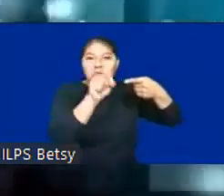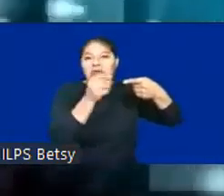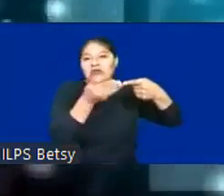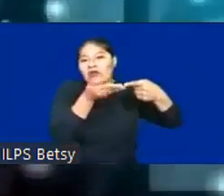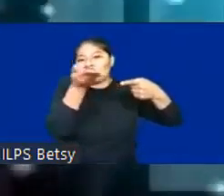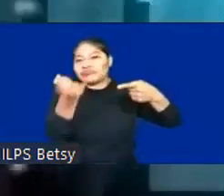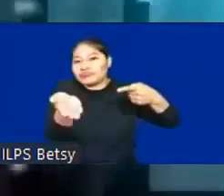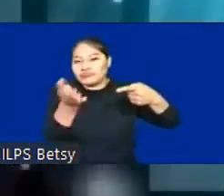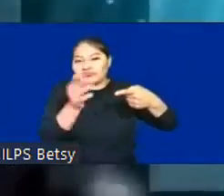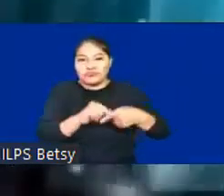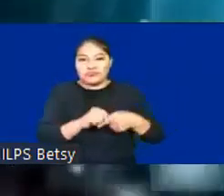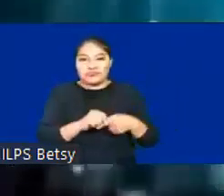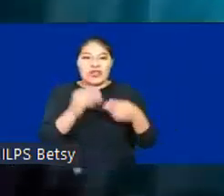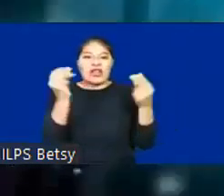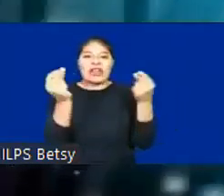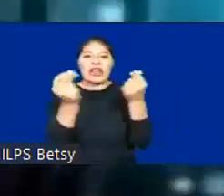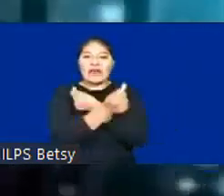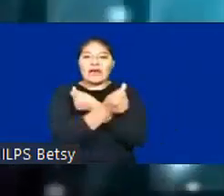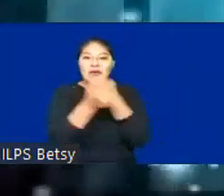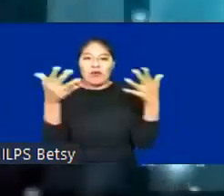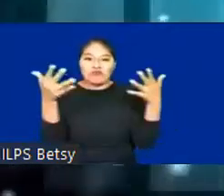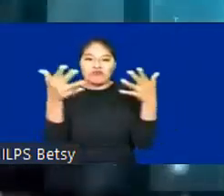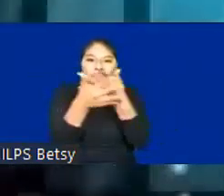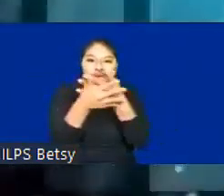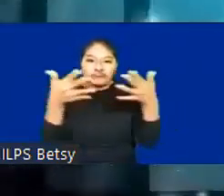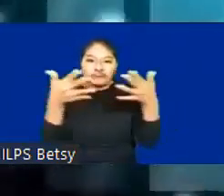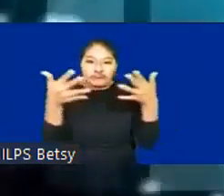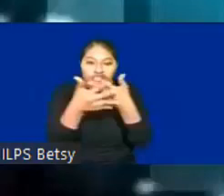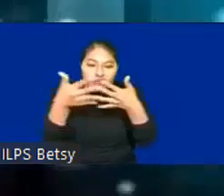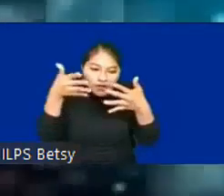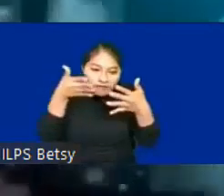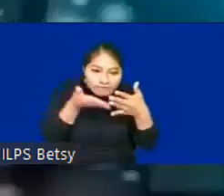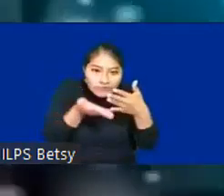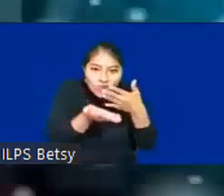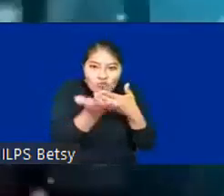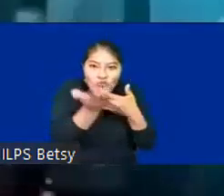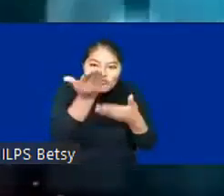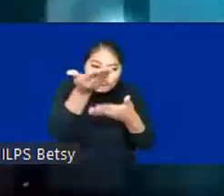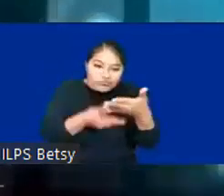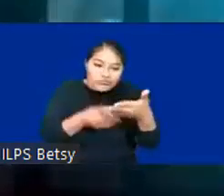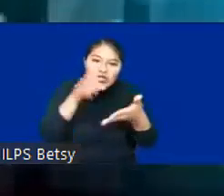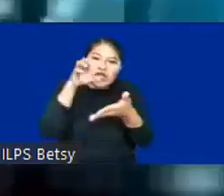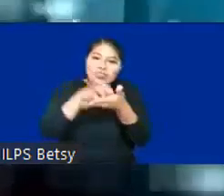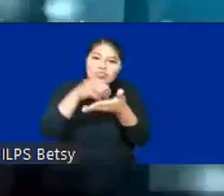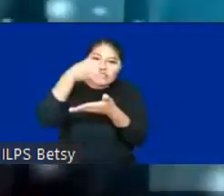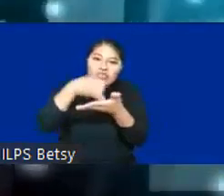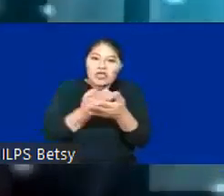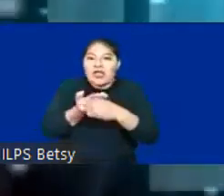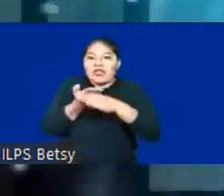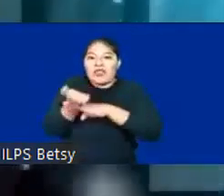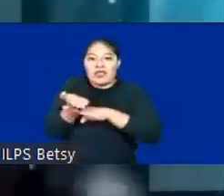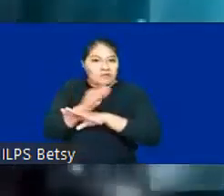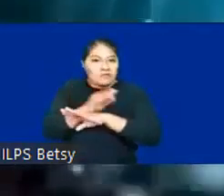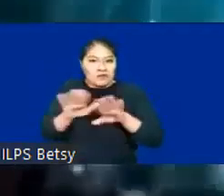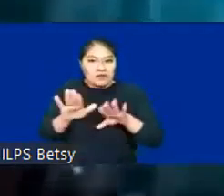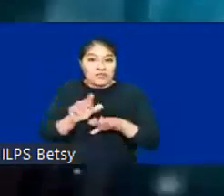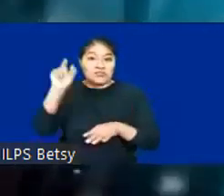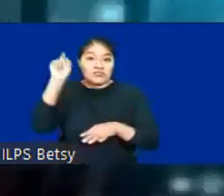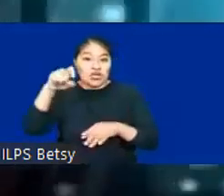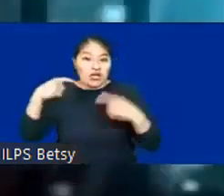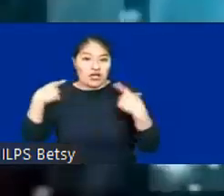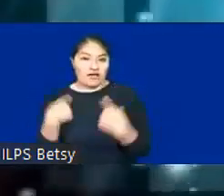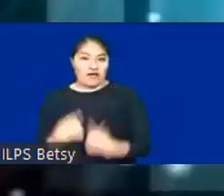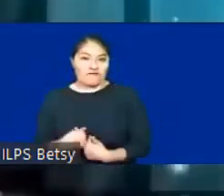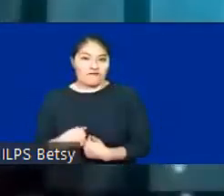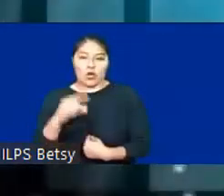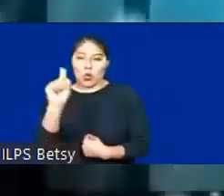manera automática va a firmar el certificado y se lo va a emitir. Esto va a tener una serie de ventajas, en principio porque ya